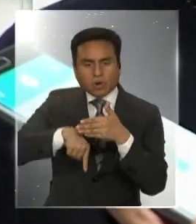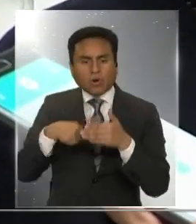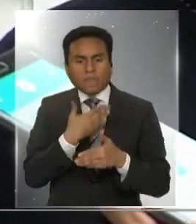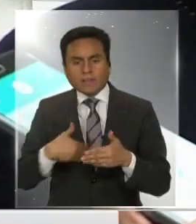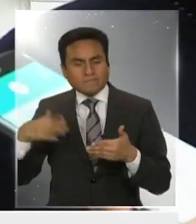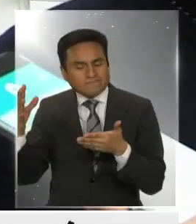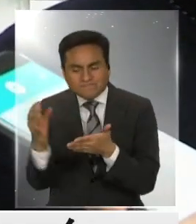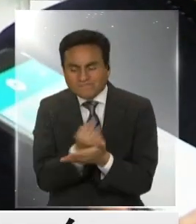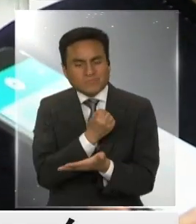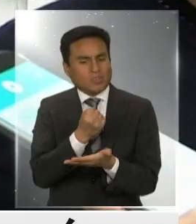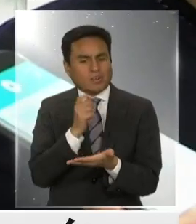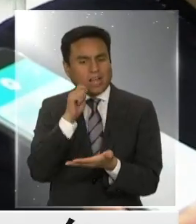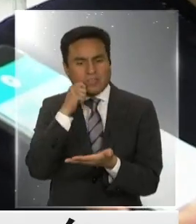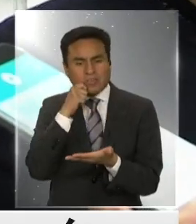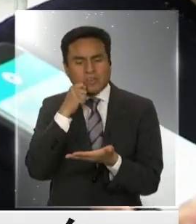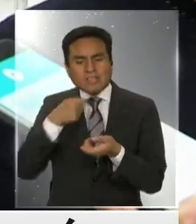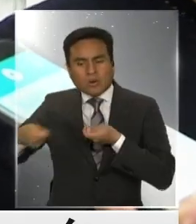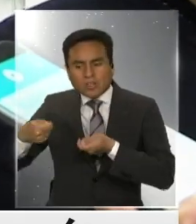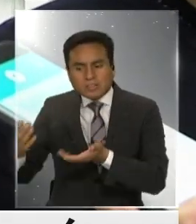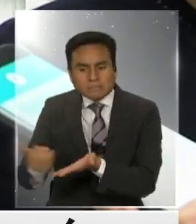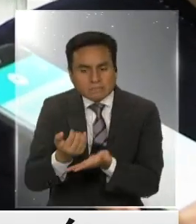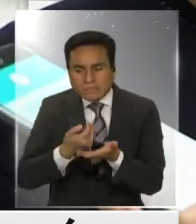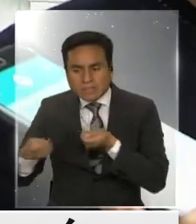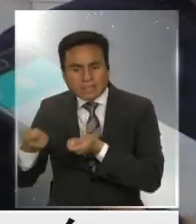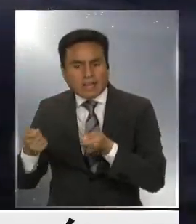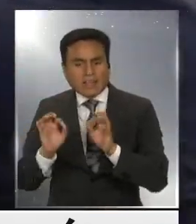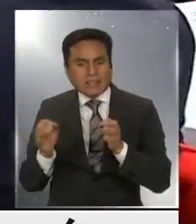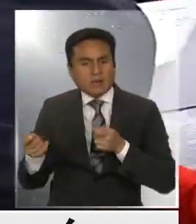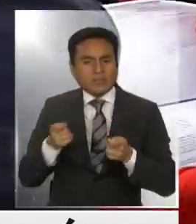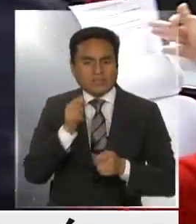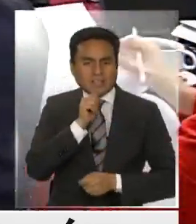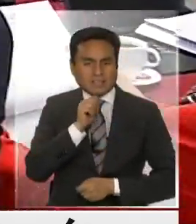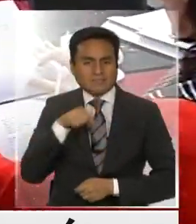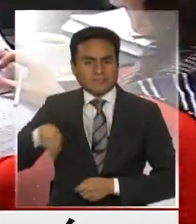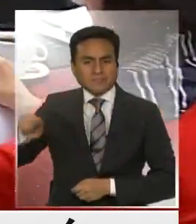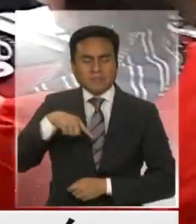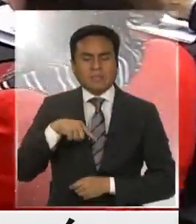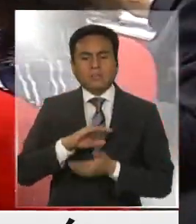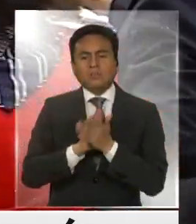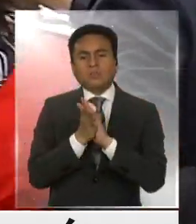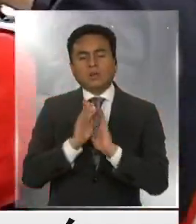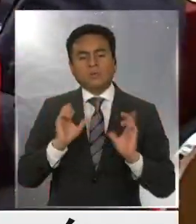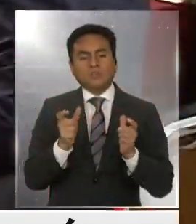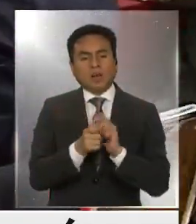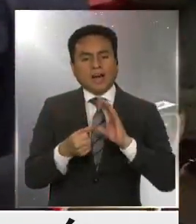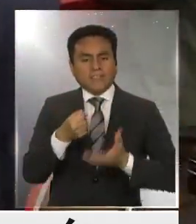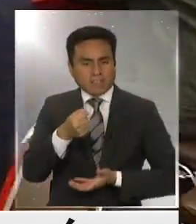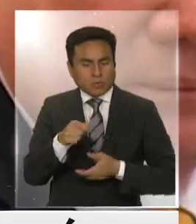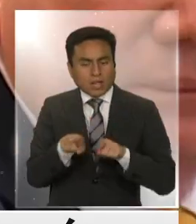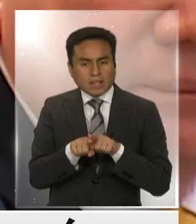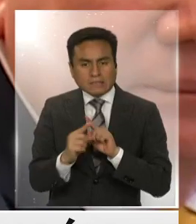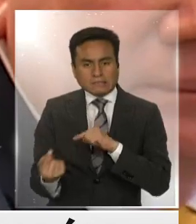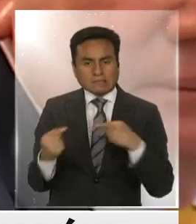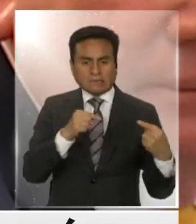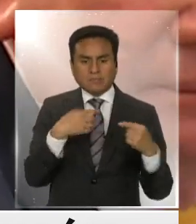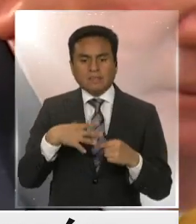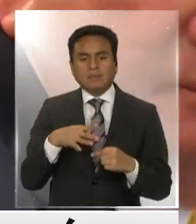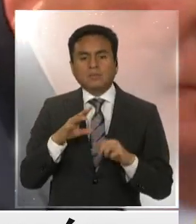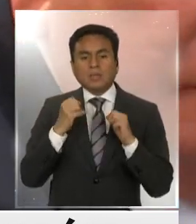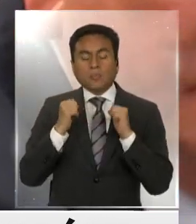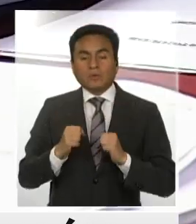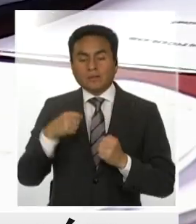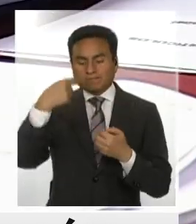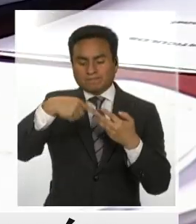no ha logrado conseguir una negociación o no ha llegado a puerto en negociaciones. Lo claro es que todo en la Comisión de Hacienda se pondrá más polémico, porque pueden